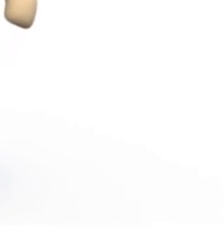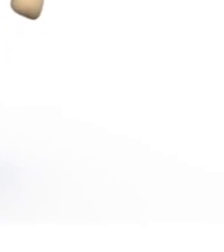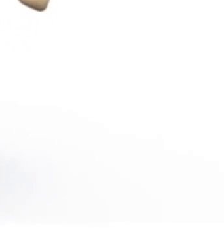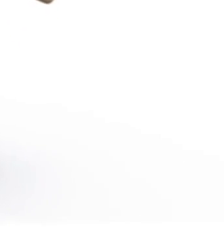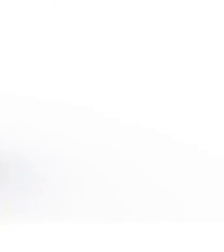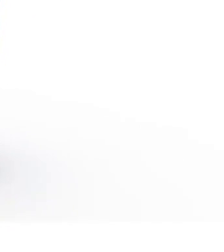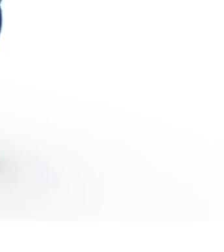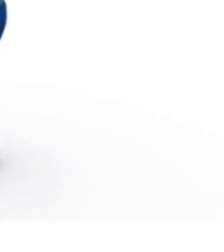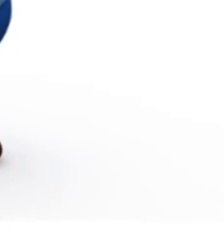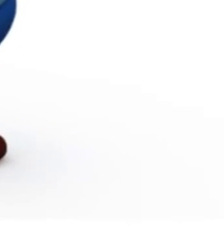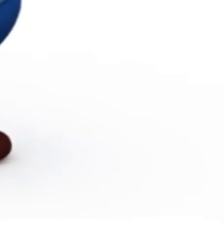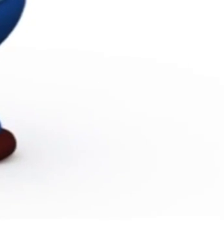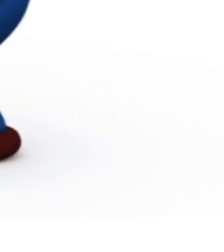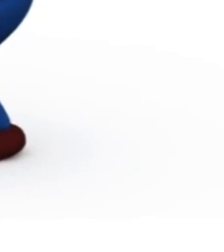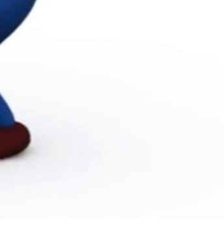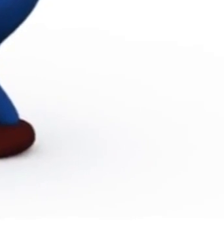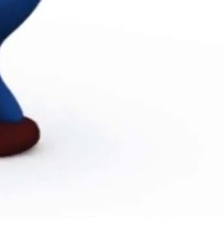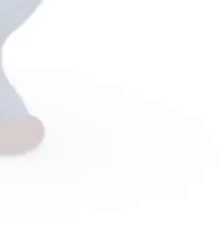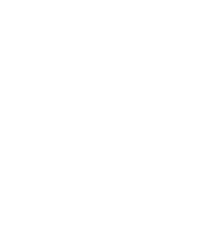la fuerza perdió.